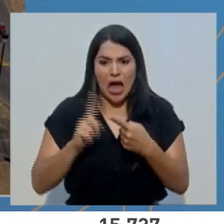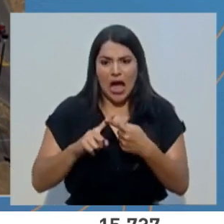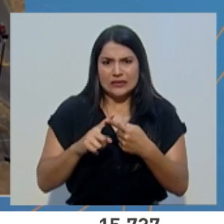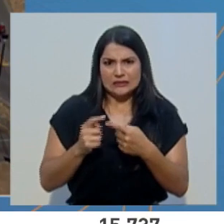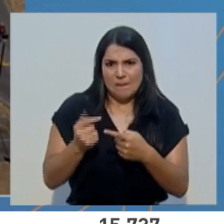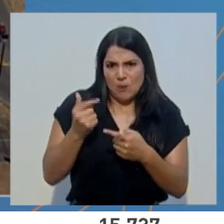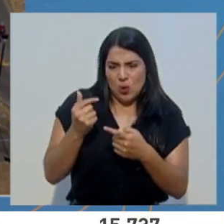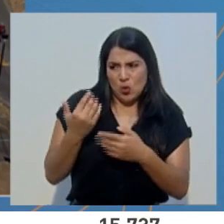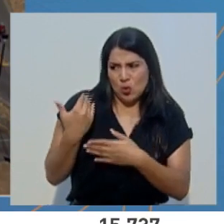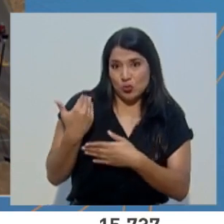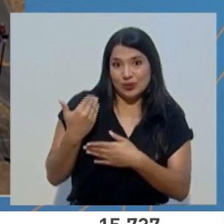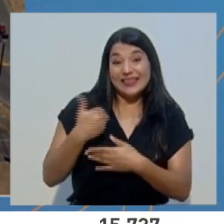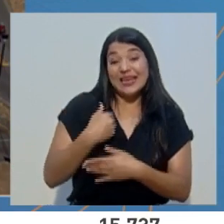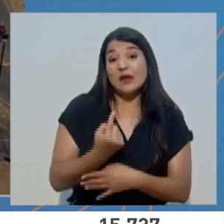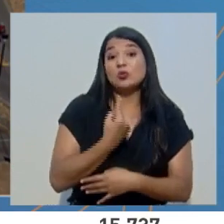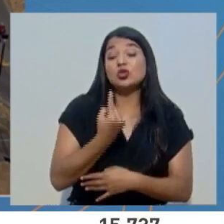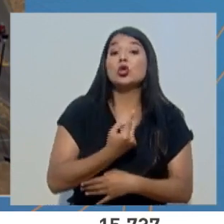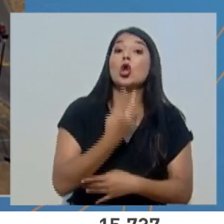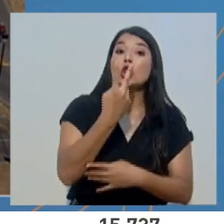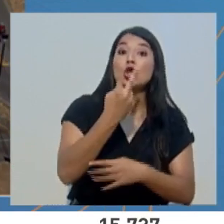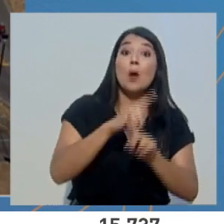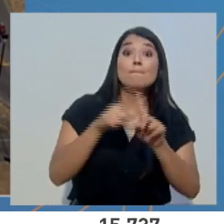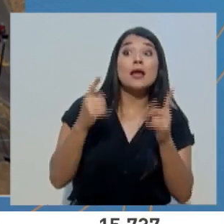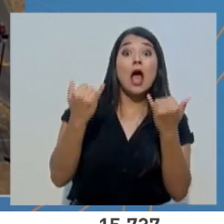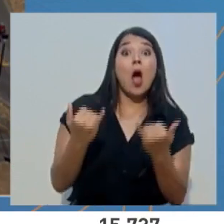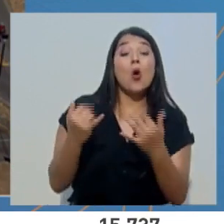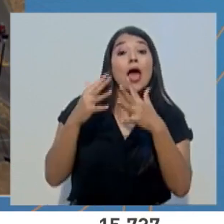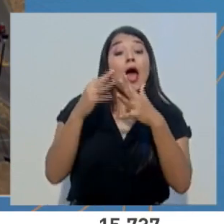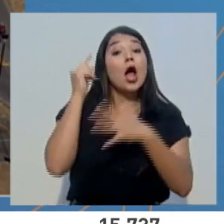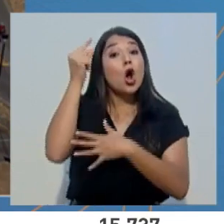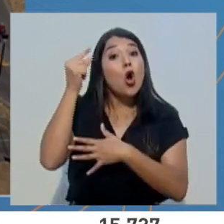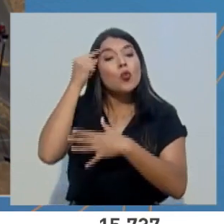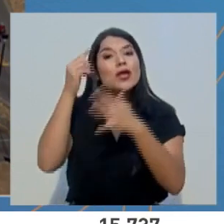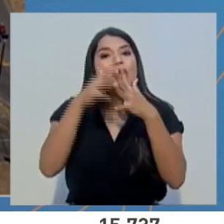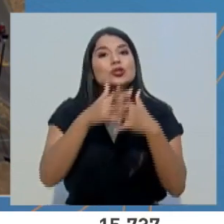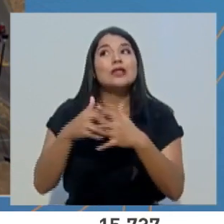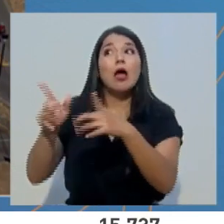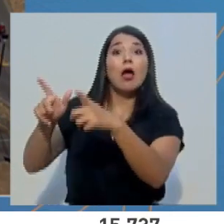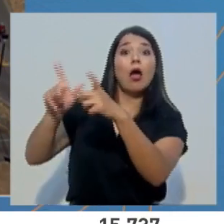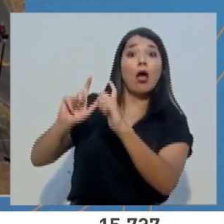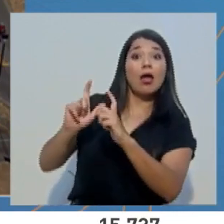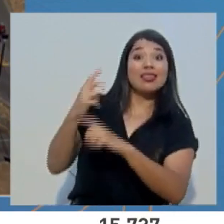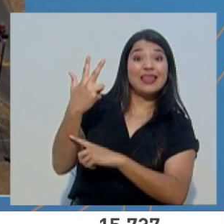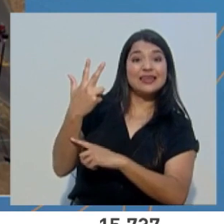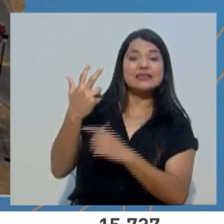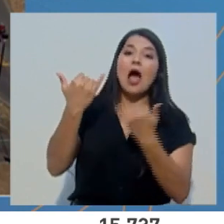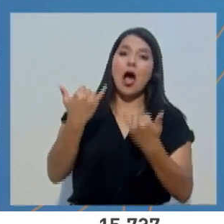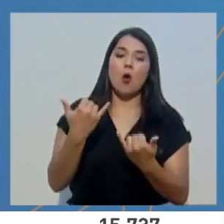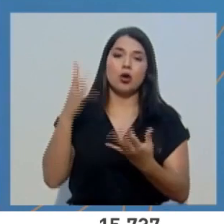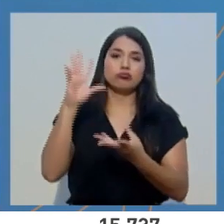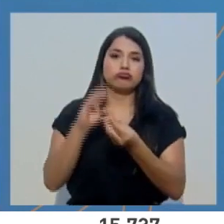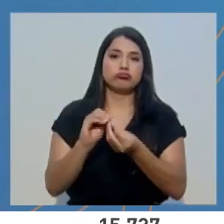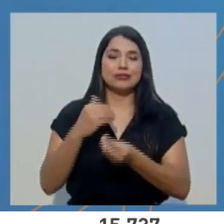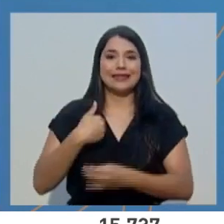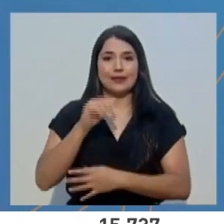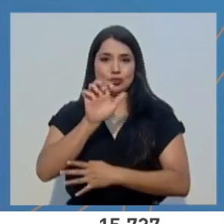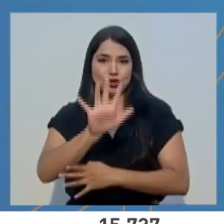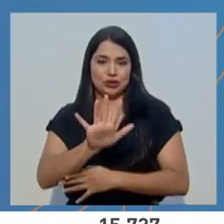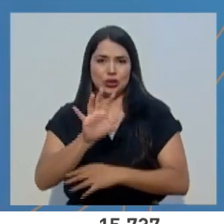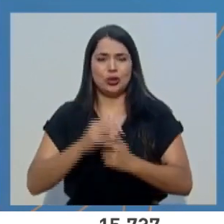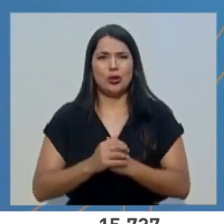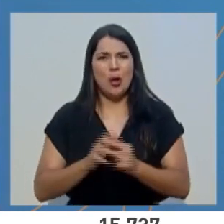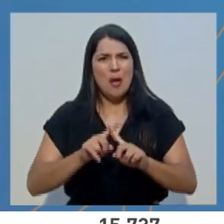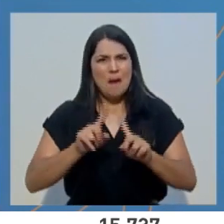teníamos dos unidades y con la donación del gobierno de Estados Unidos aumentamos a cinco unidades. Pero,